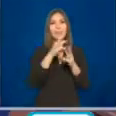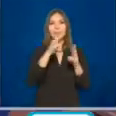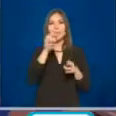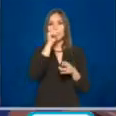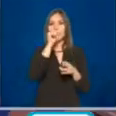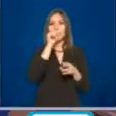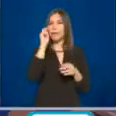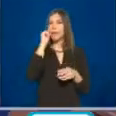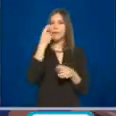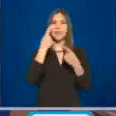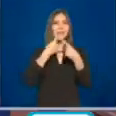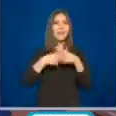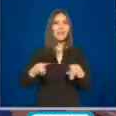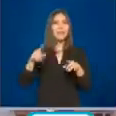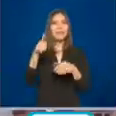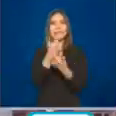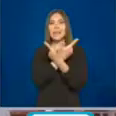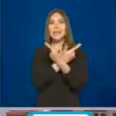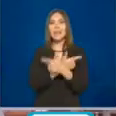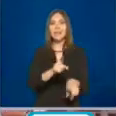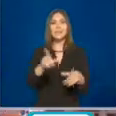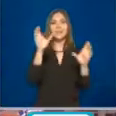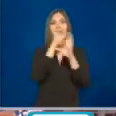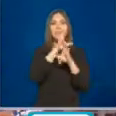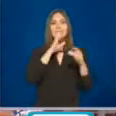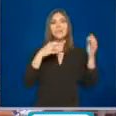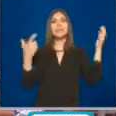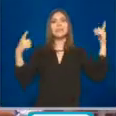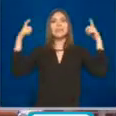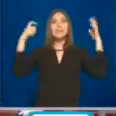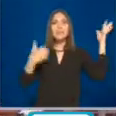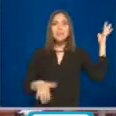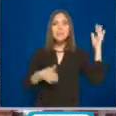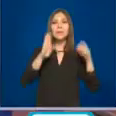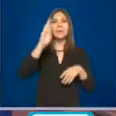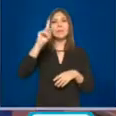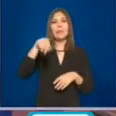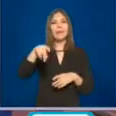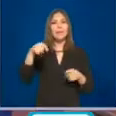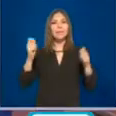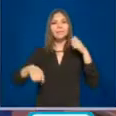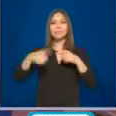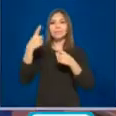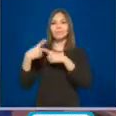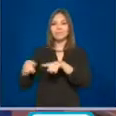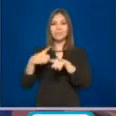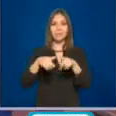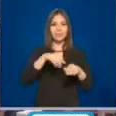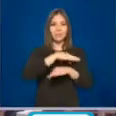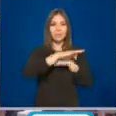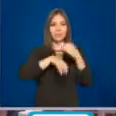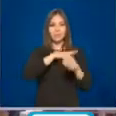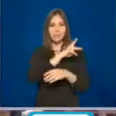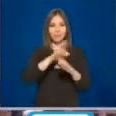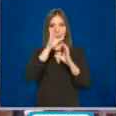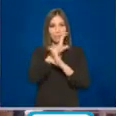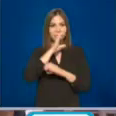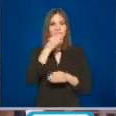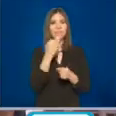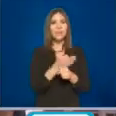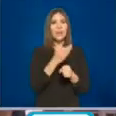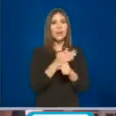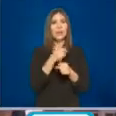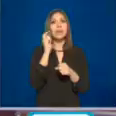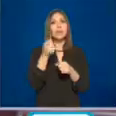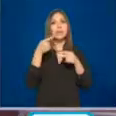Mariachi, banda, norteño, de lo que caiga, pariente. Oye, y se da la oportunidad de esta plataforma tan importante que es La Voz